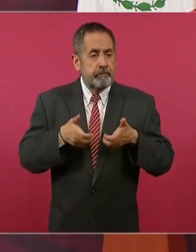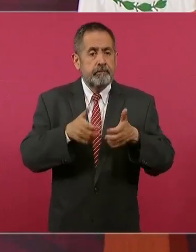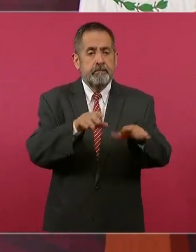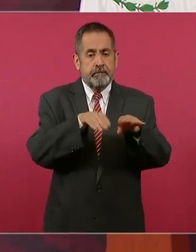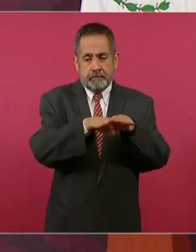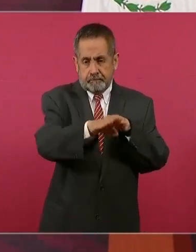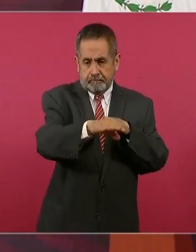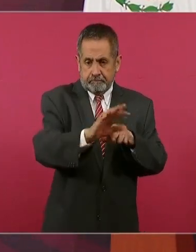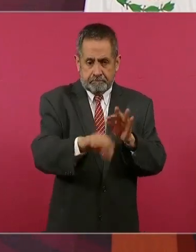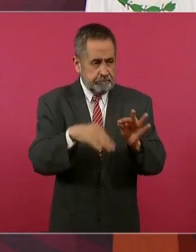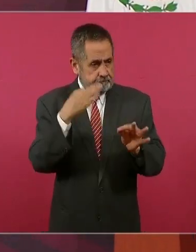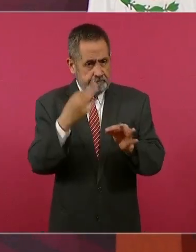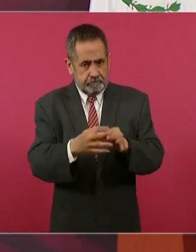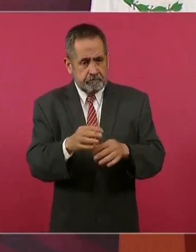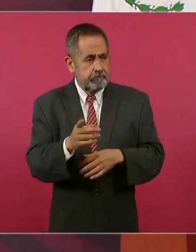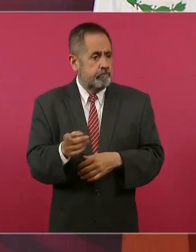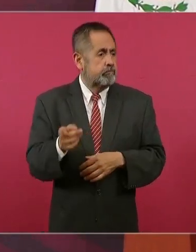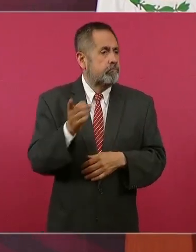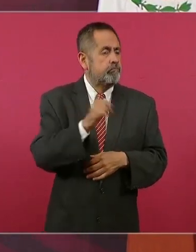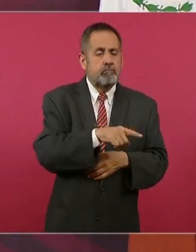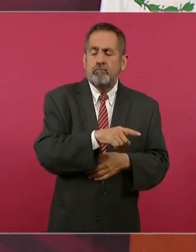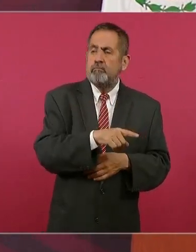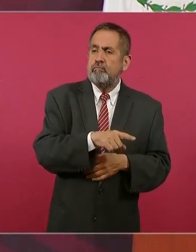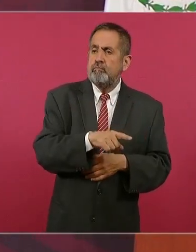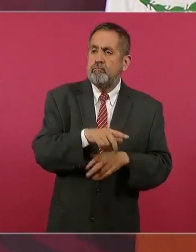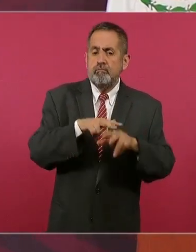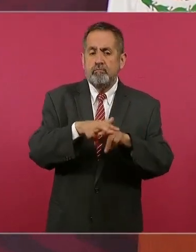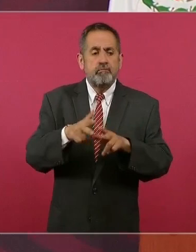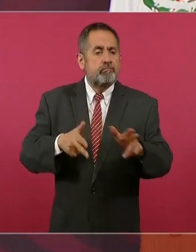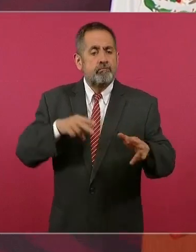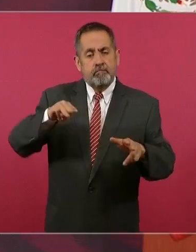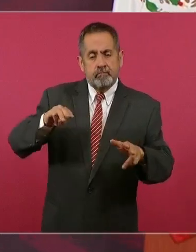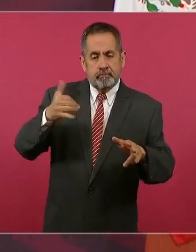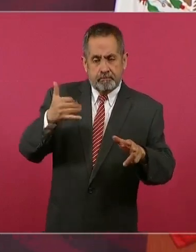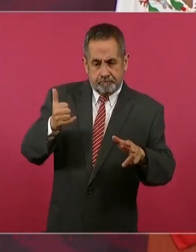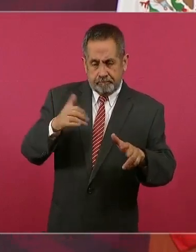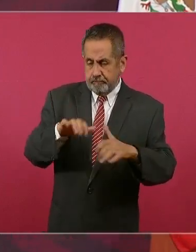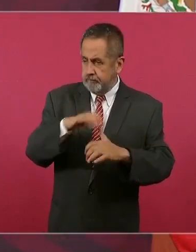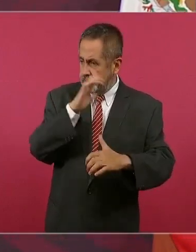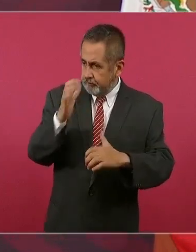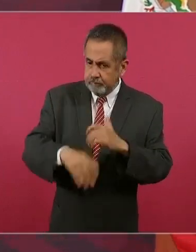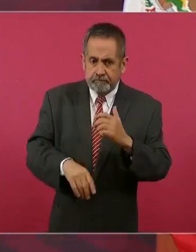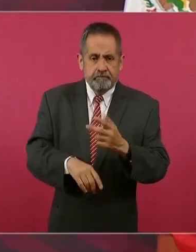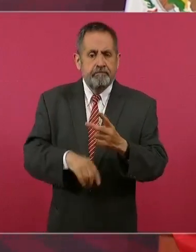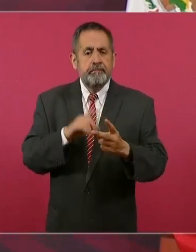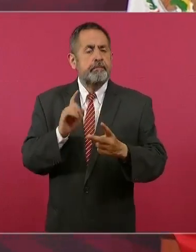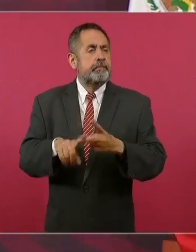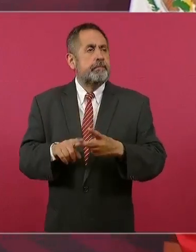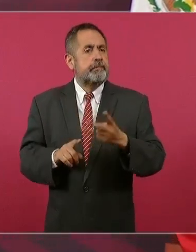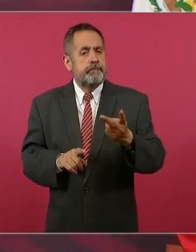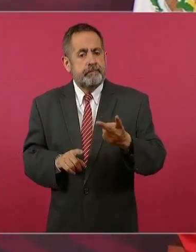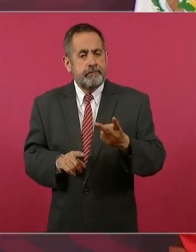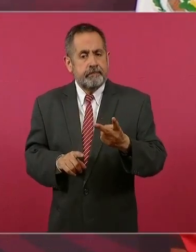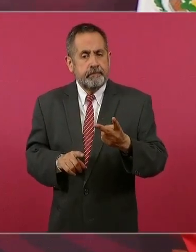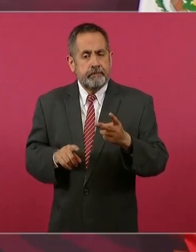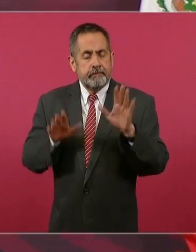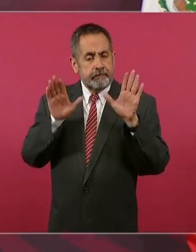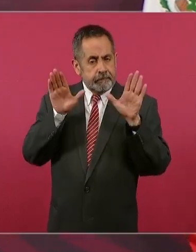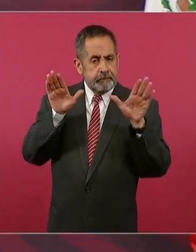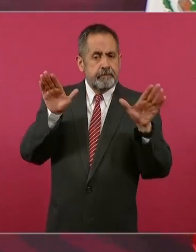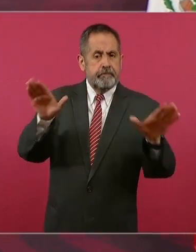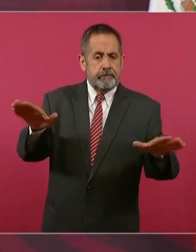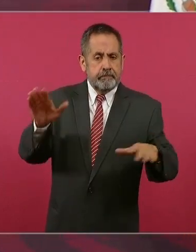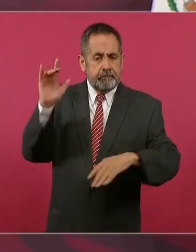carreteras, terminar el Tren Maya, terminar el Aeropuerto